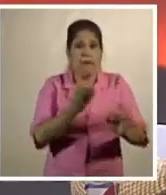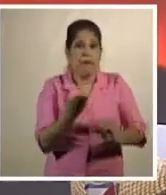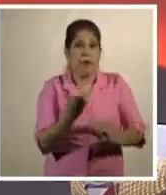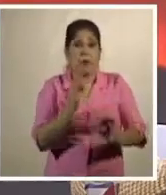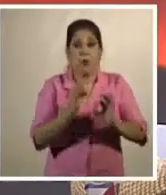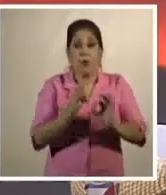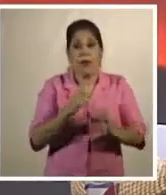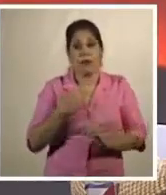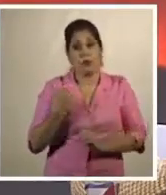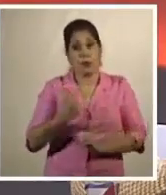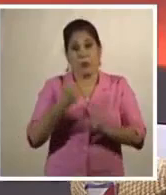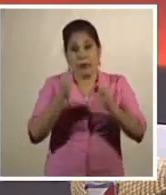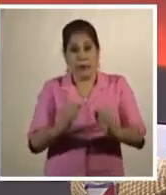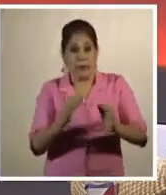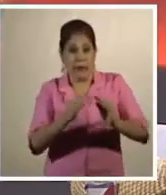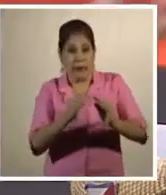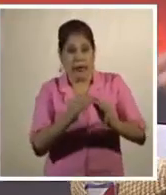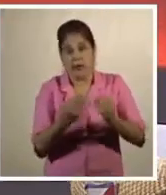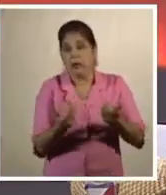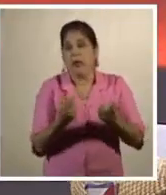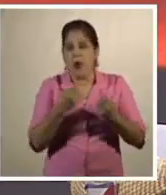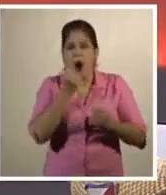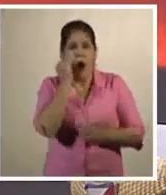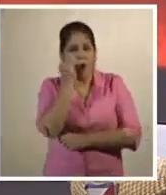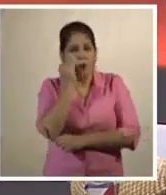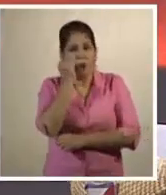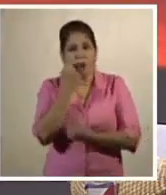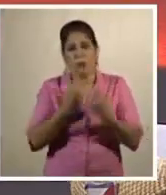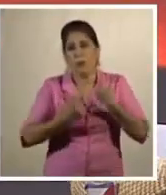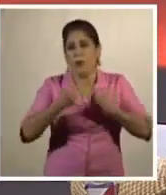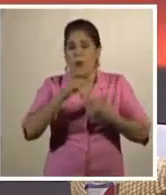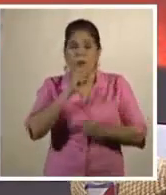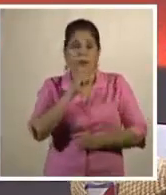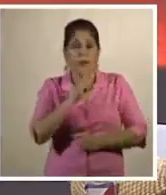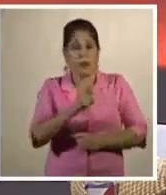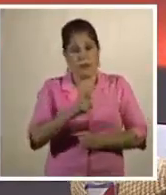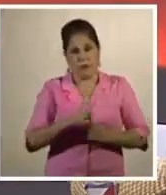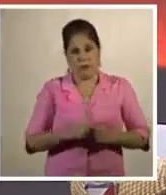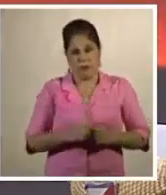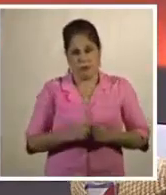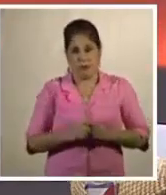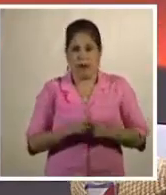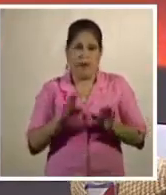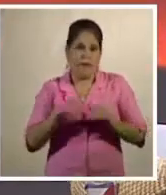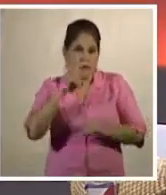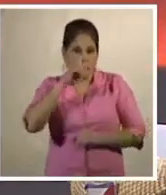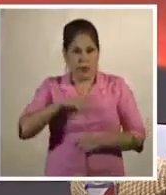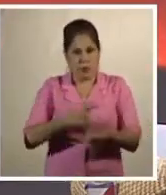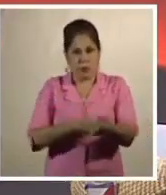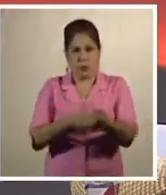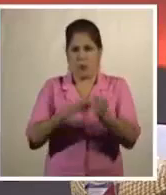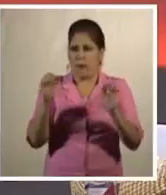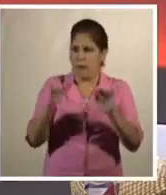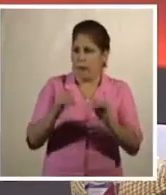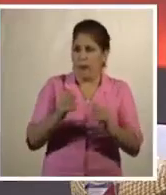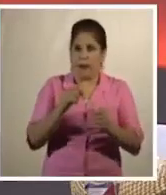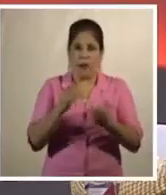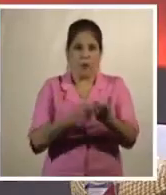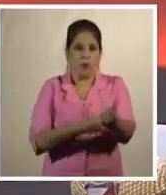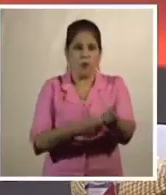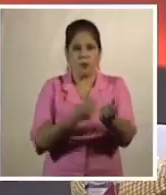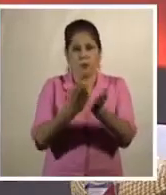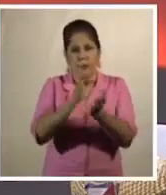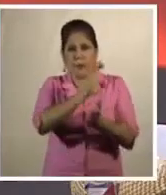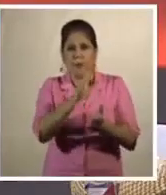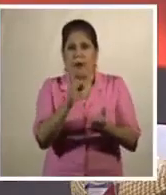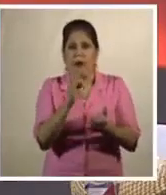pedirle a mi cuidado que me dé todas las opciones para que pude cubrir todas las necesidades como decía mamá es un abanico inmenso de necesidad del cariño está en un momento de